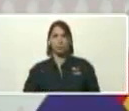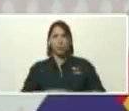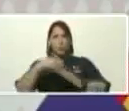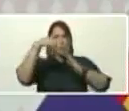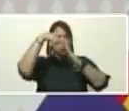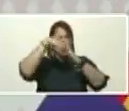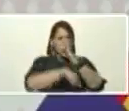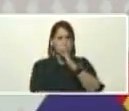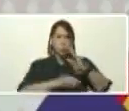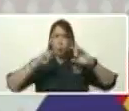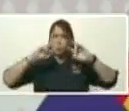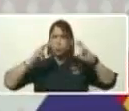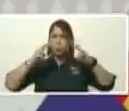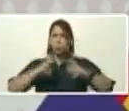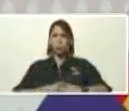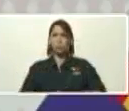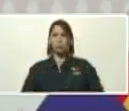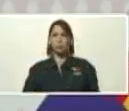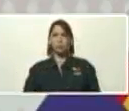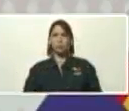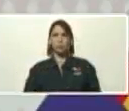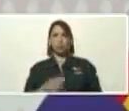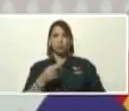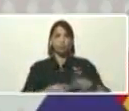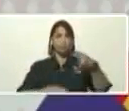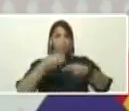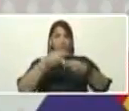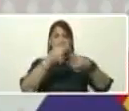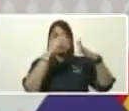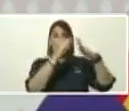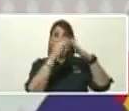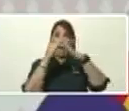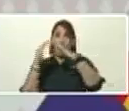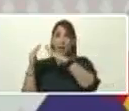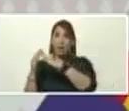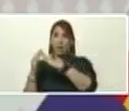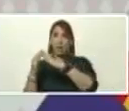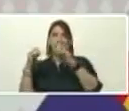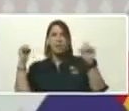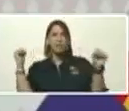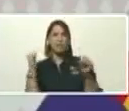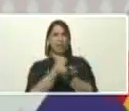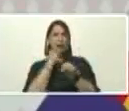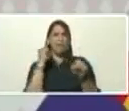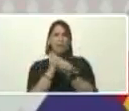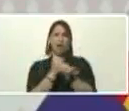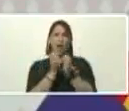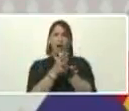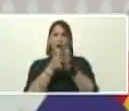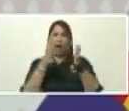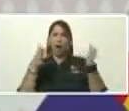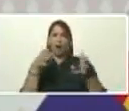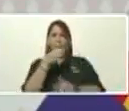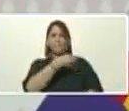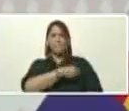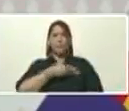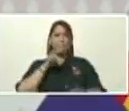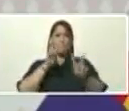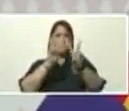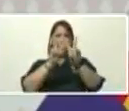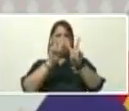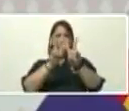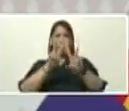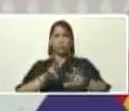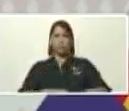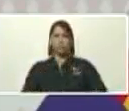Profundizar la construcción de vivienda para la clase obrera en la gran visión Vivienda Venezuela.